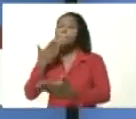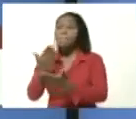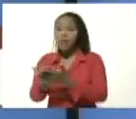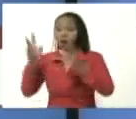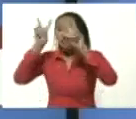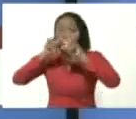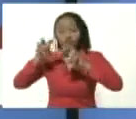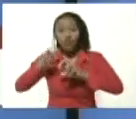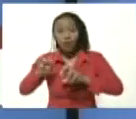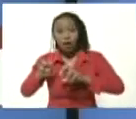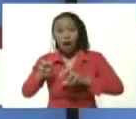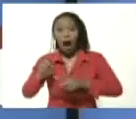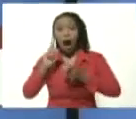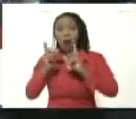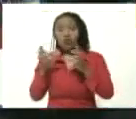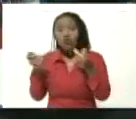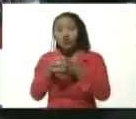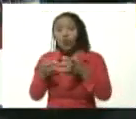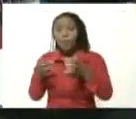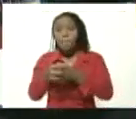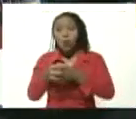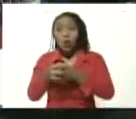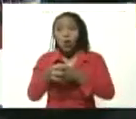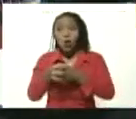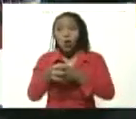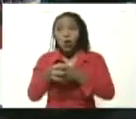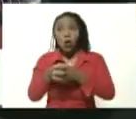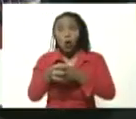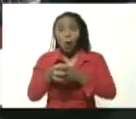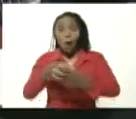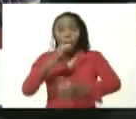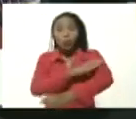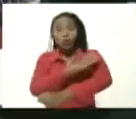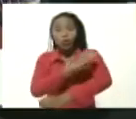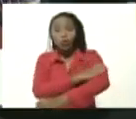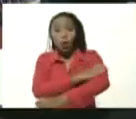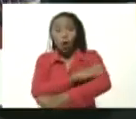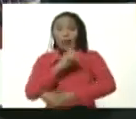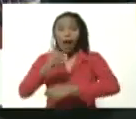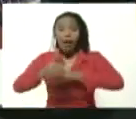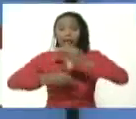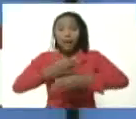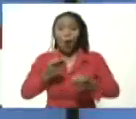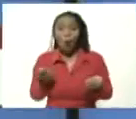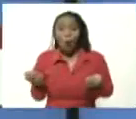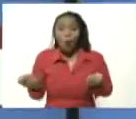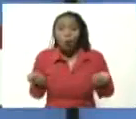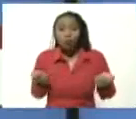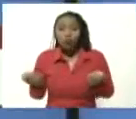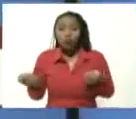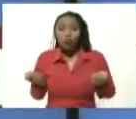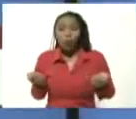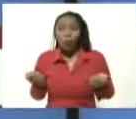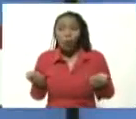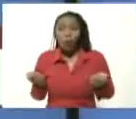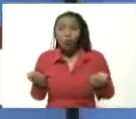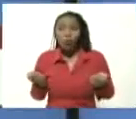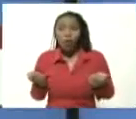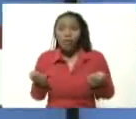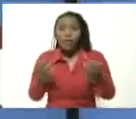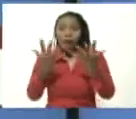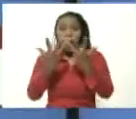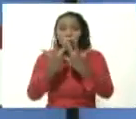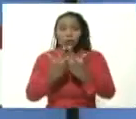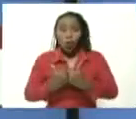investigue a los sectores opositores que tuvieron el control de la administración